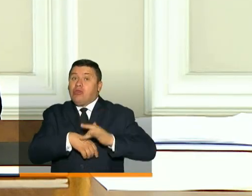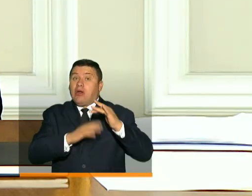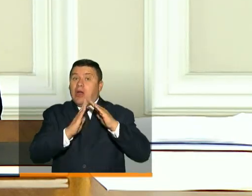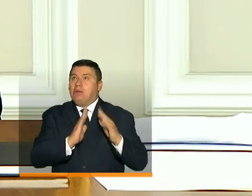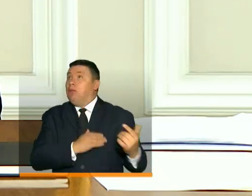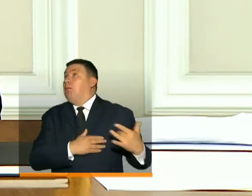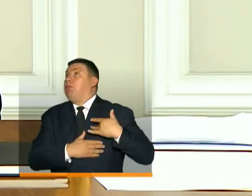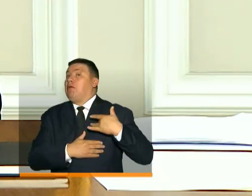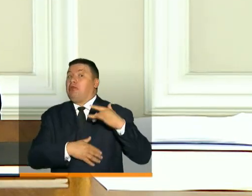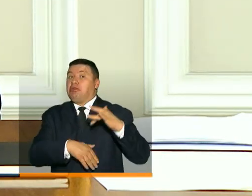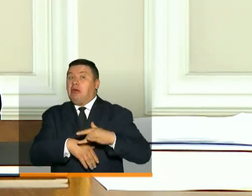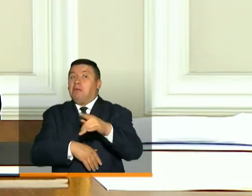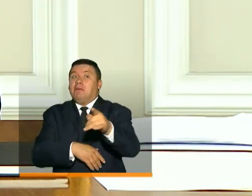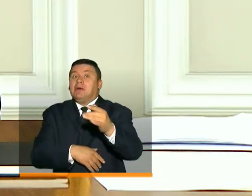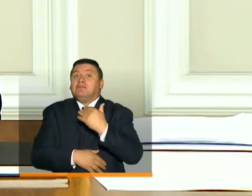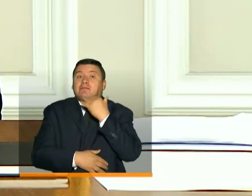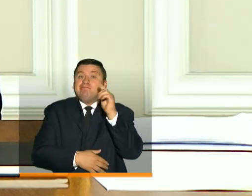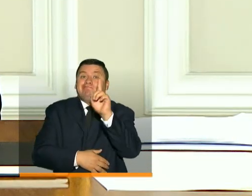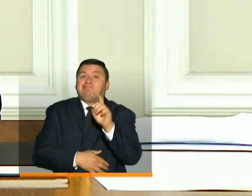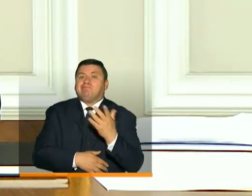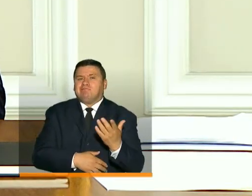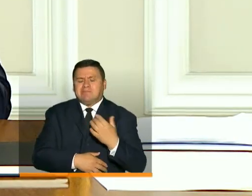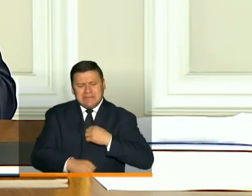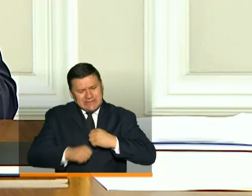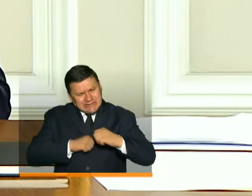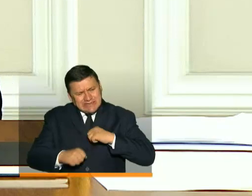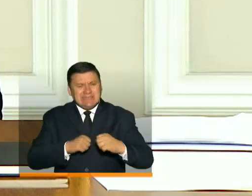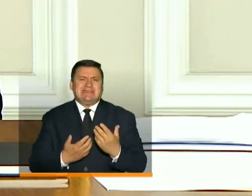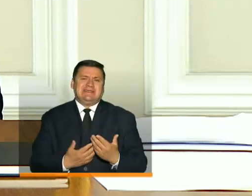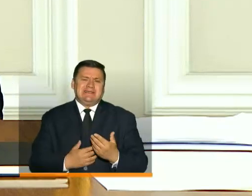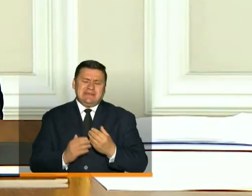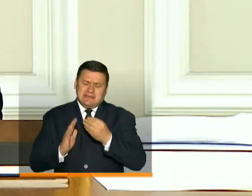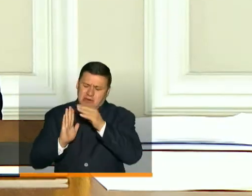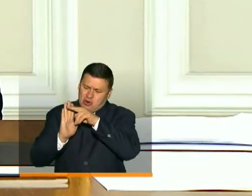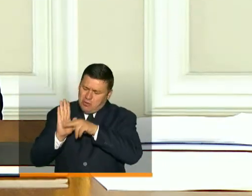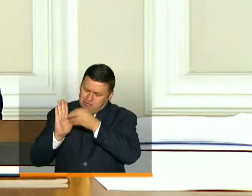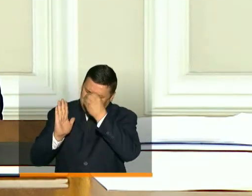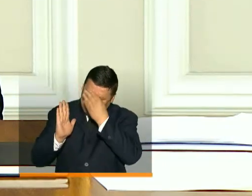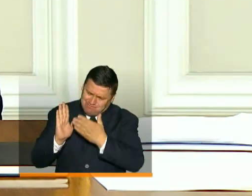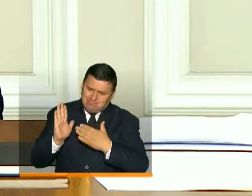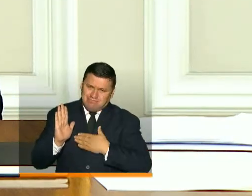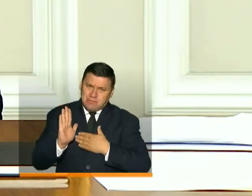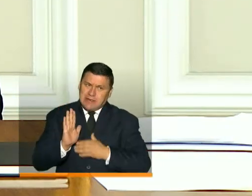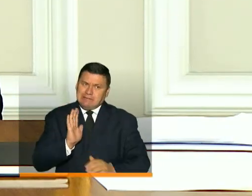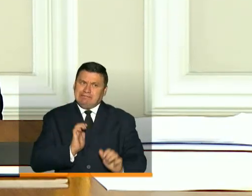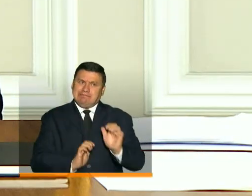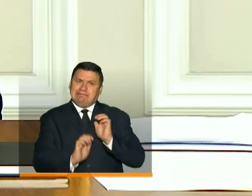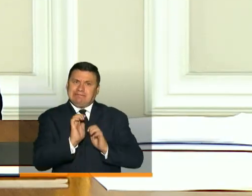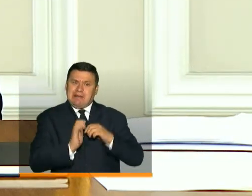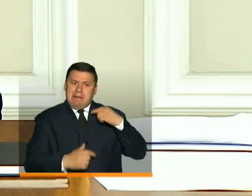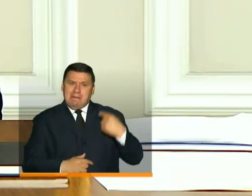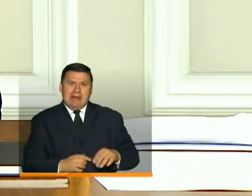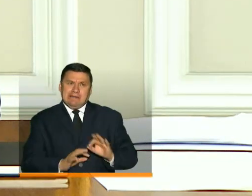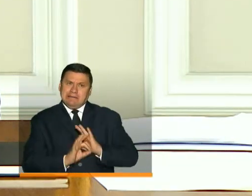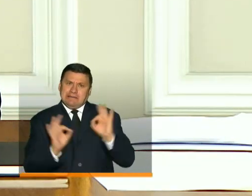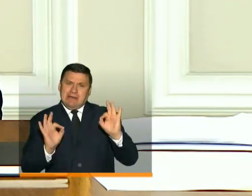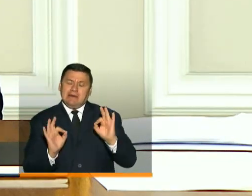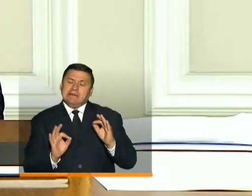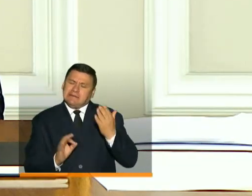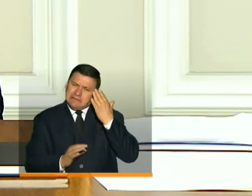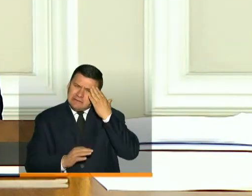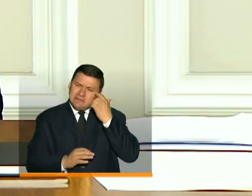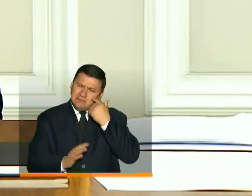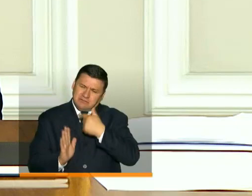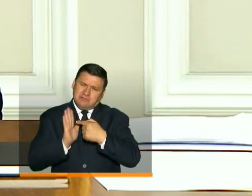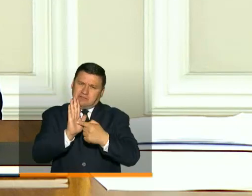pero que si además todos actuamos y seguimos unas pautas, podemos evitar desenlaces fatales. Veamos